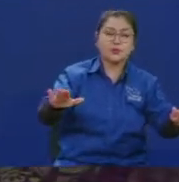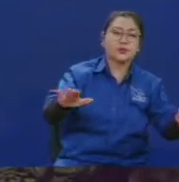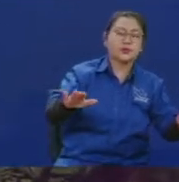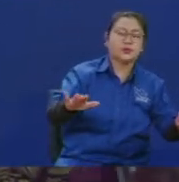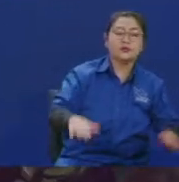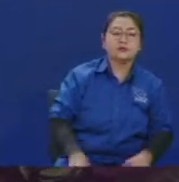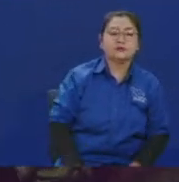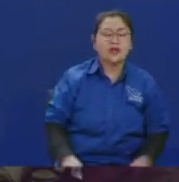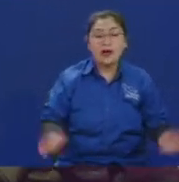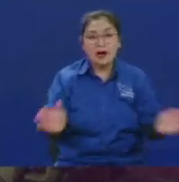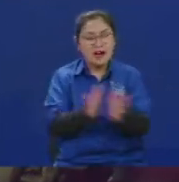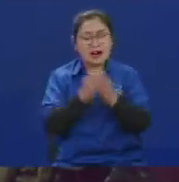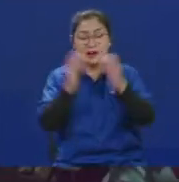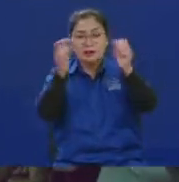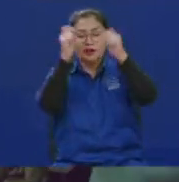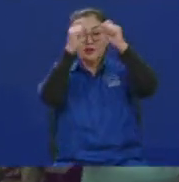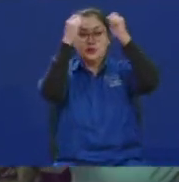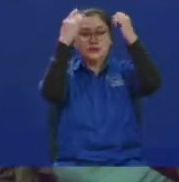tempestad. ¡Aleluya!